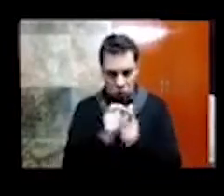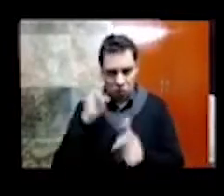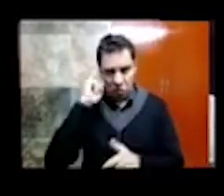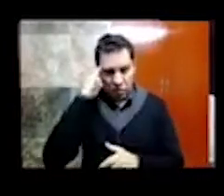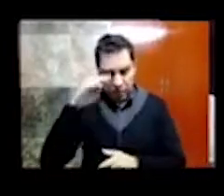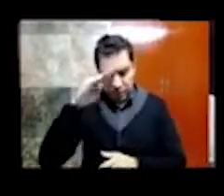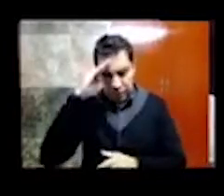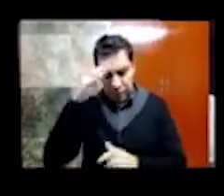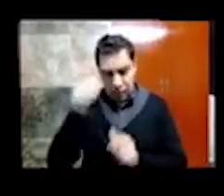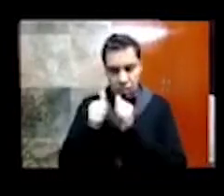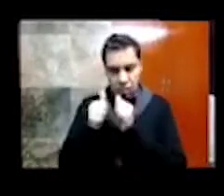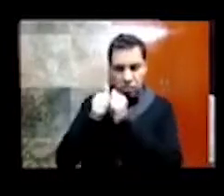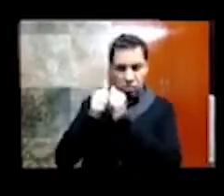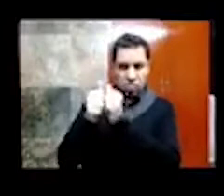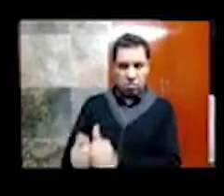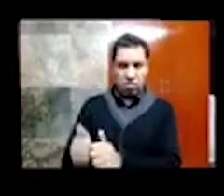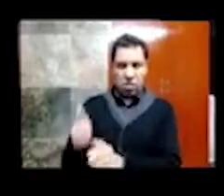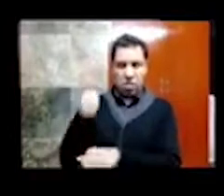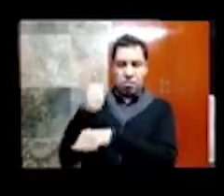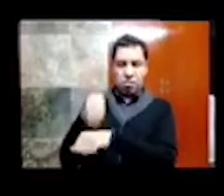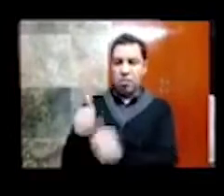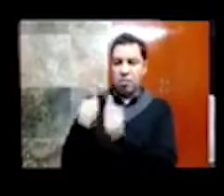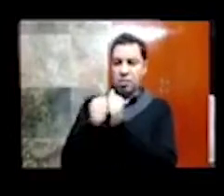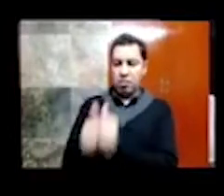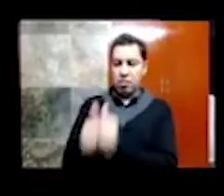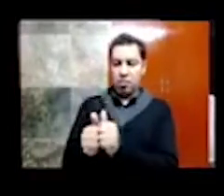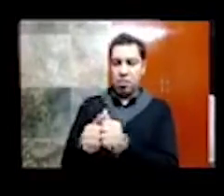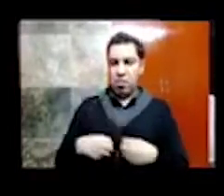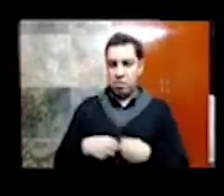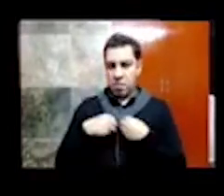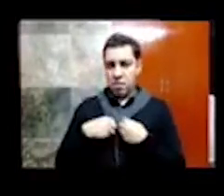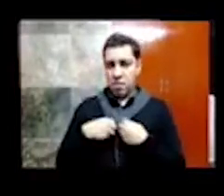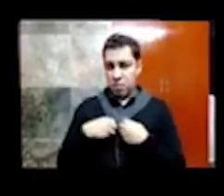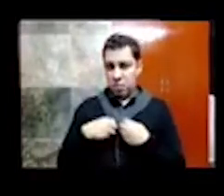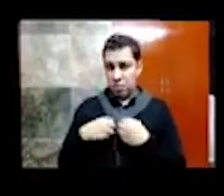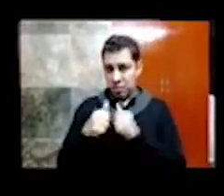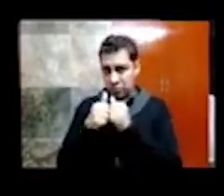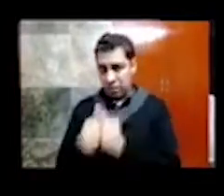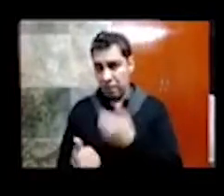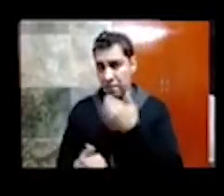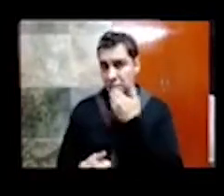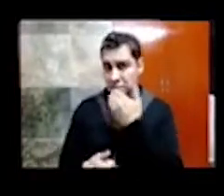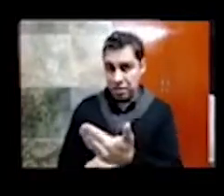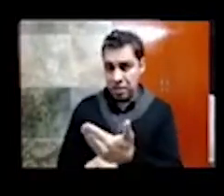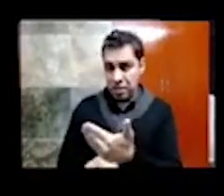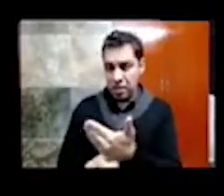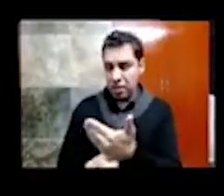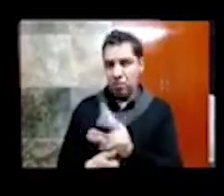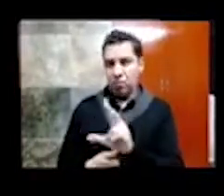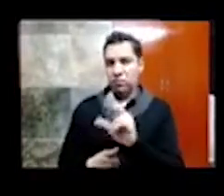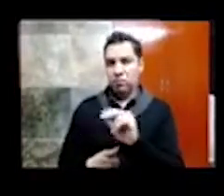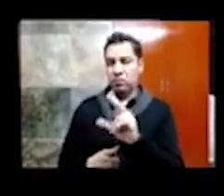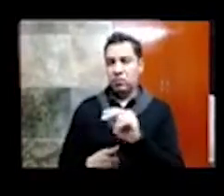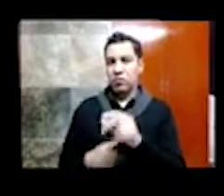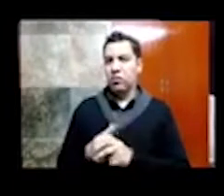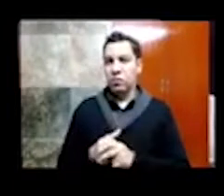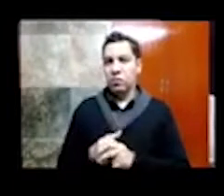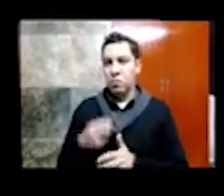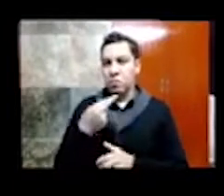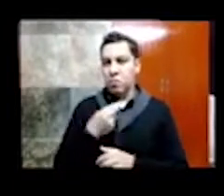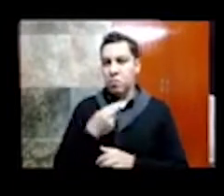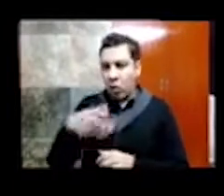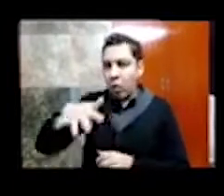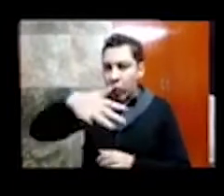el formativo inferior y luego el formativo medio hay tres grandes protagonistas que son Tlatilco, Naucalpan,